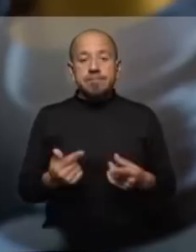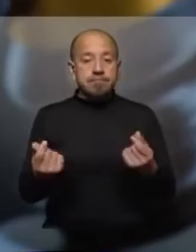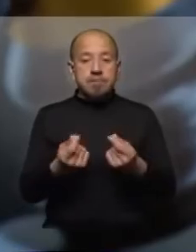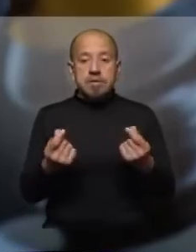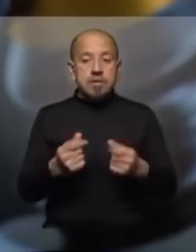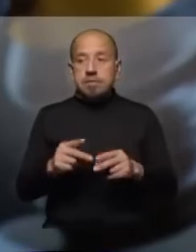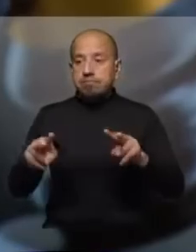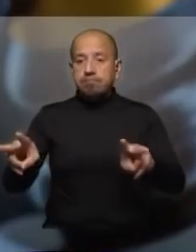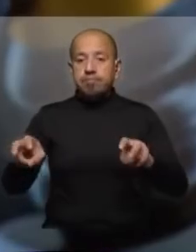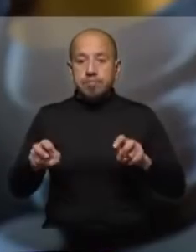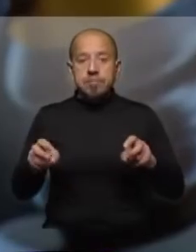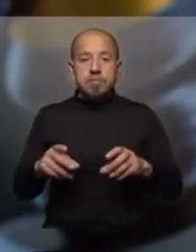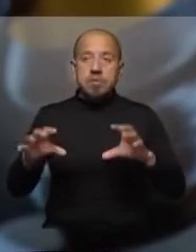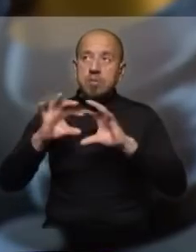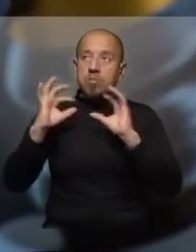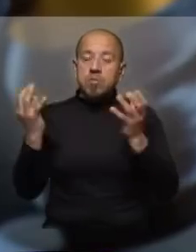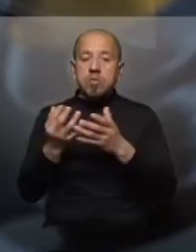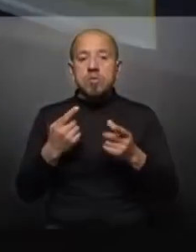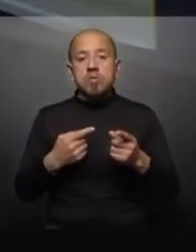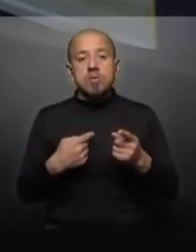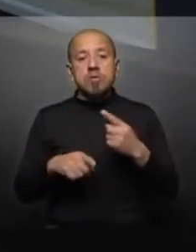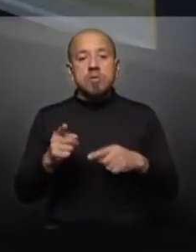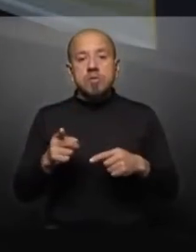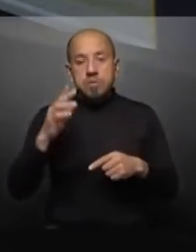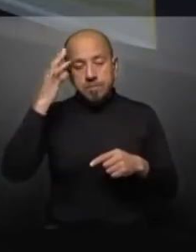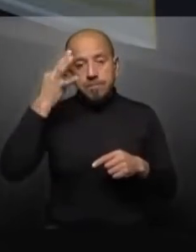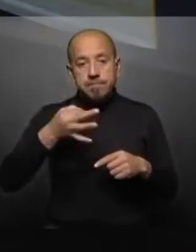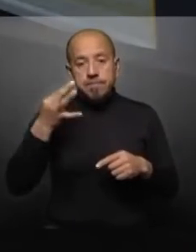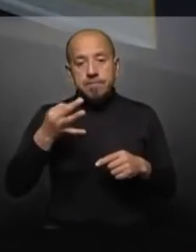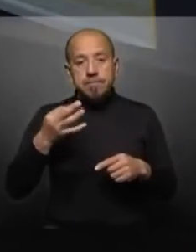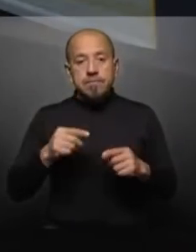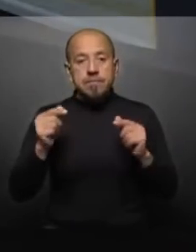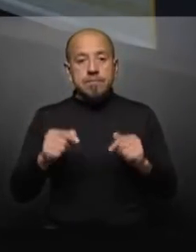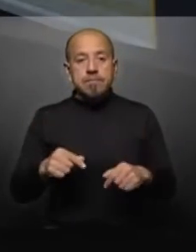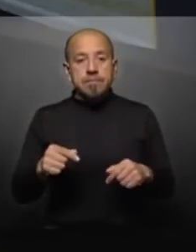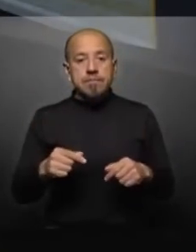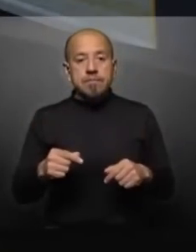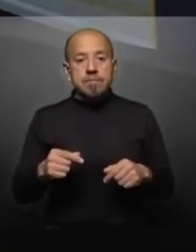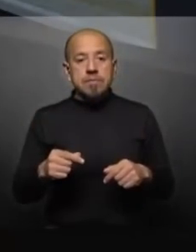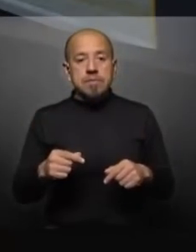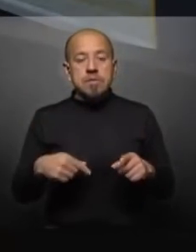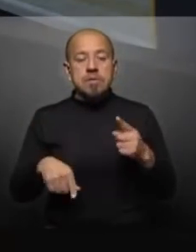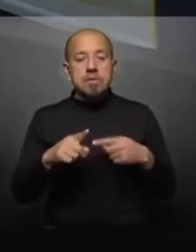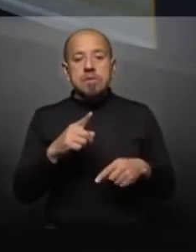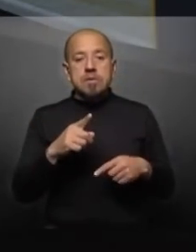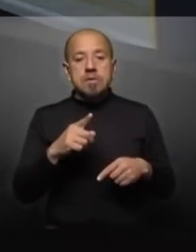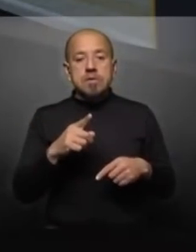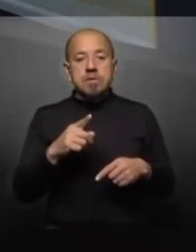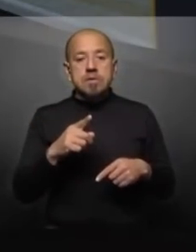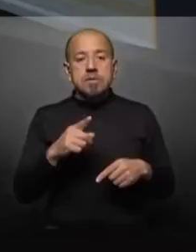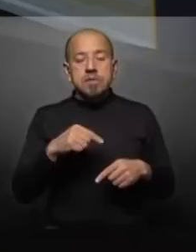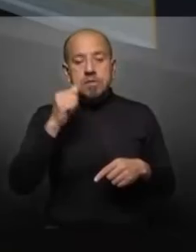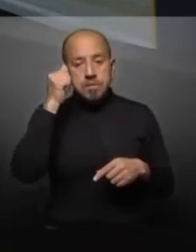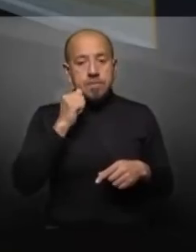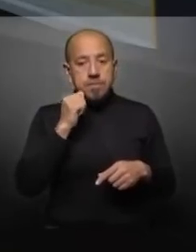mueven más dinero en el mundo este y la realidad es que hoy el narcotráfico ha perforado